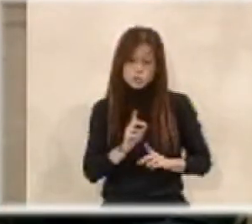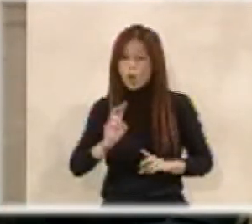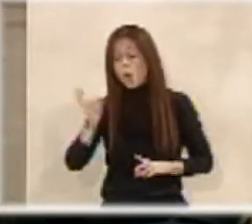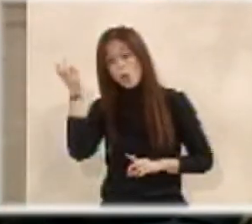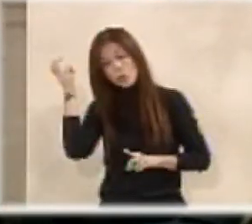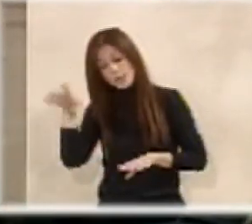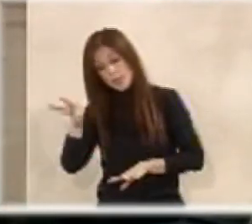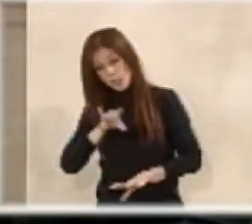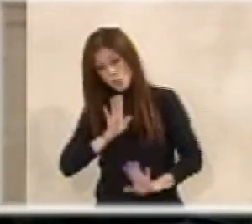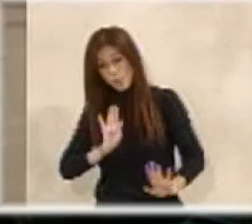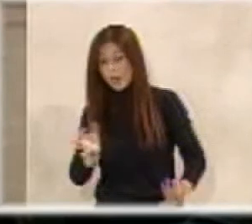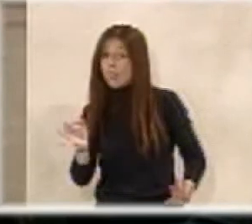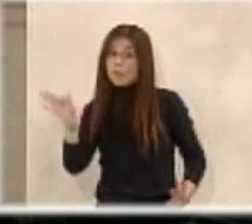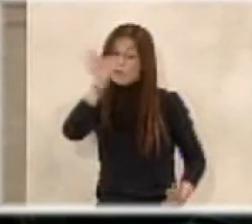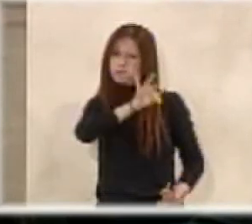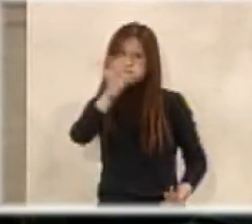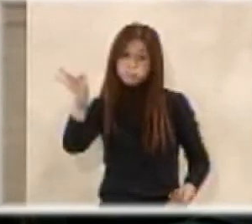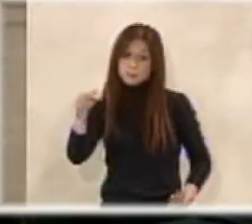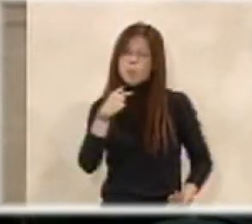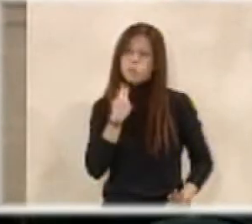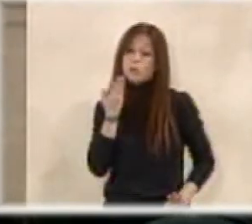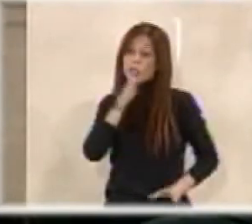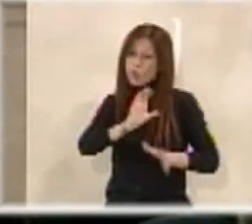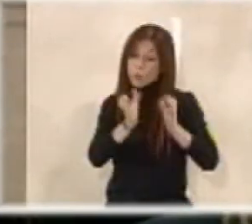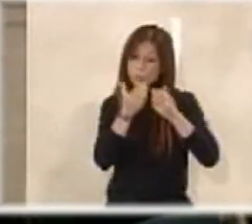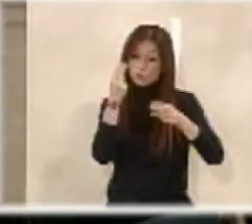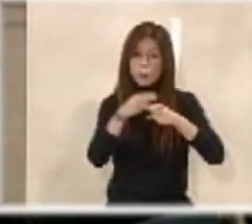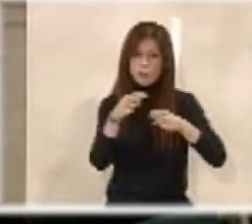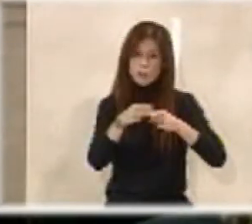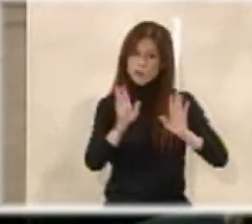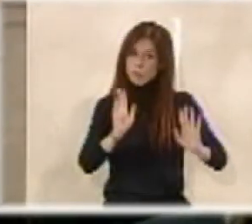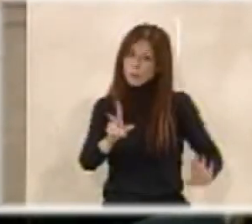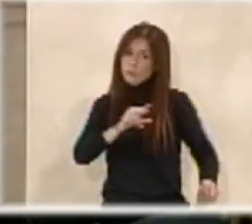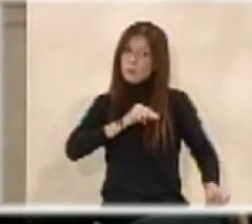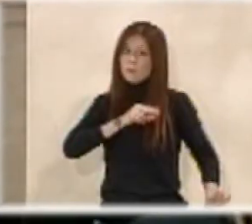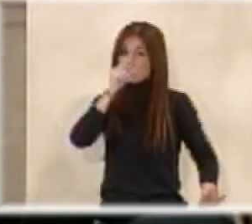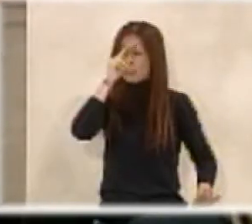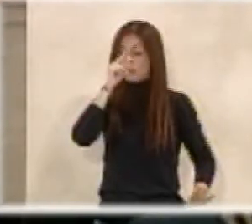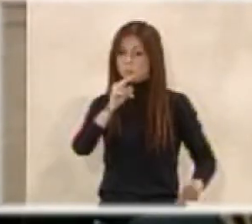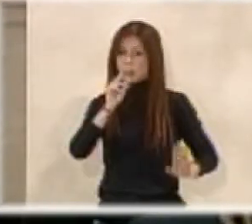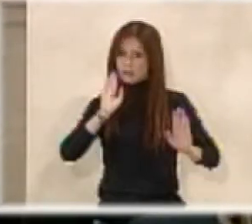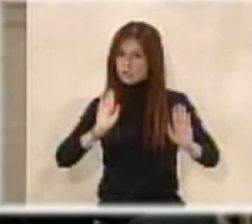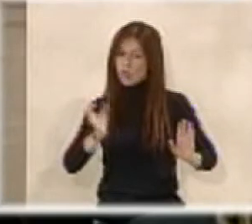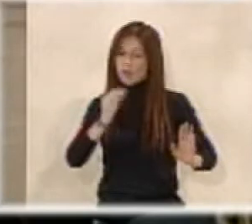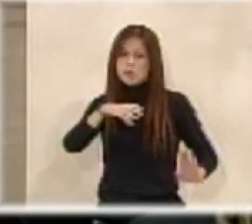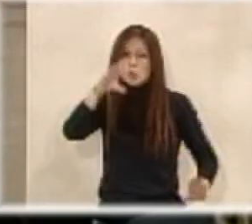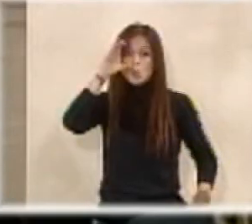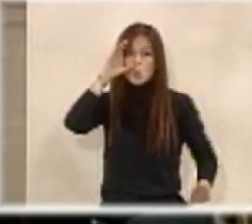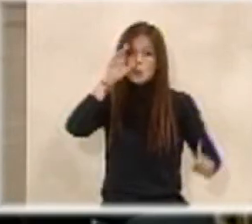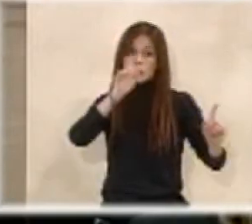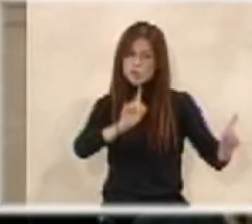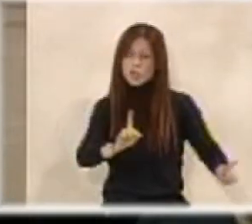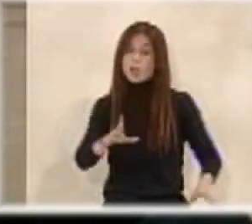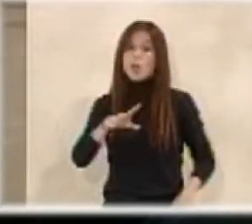otro tipo de decisiones, pero aquí hay que guardar la forma. Está hablando el portavoz de un grupo político y merece respeto y merece ser escuchado. Así